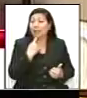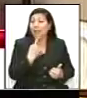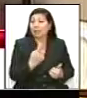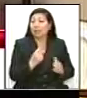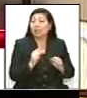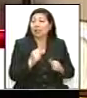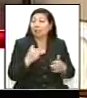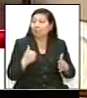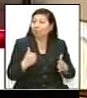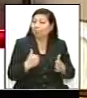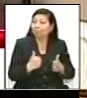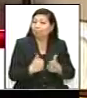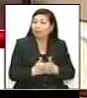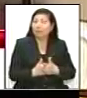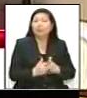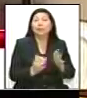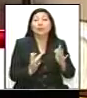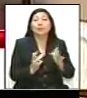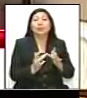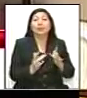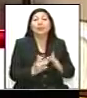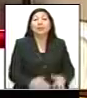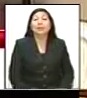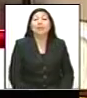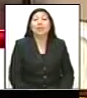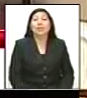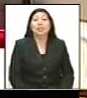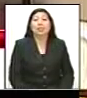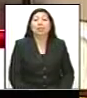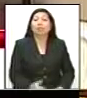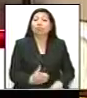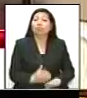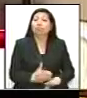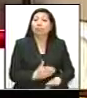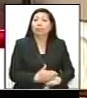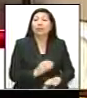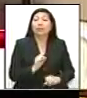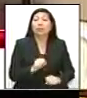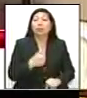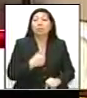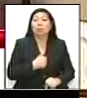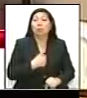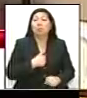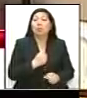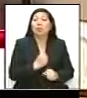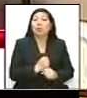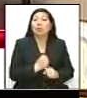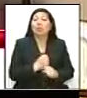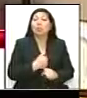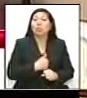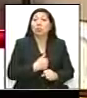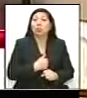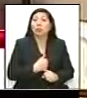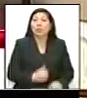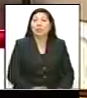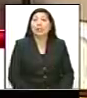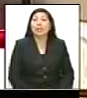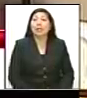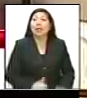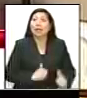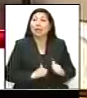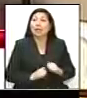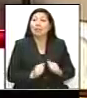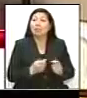se impida al ente, digamos, desarrollar por sí sus propias funciones, sus propias